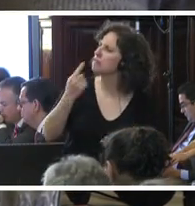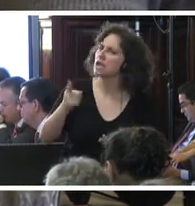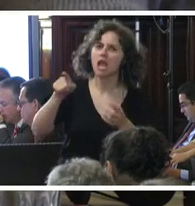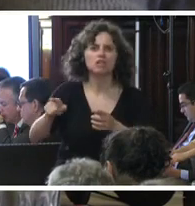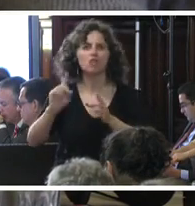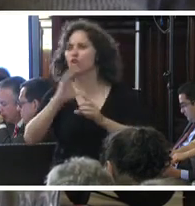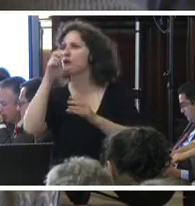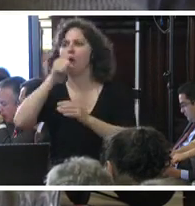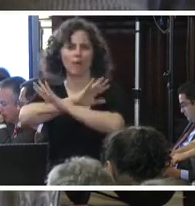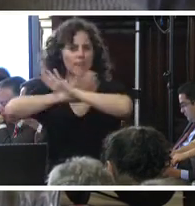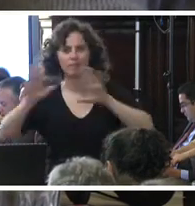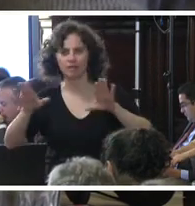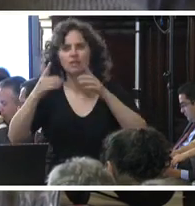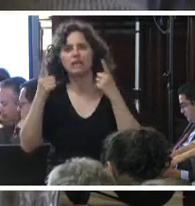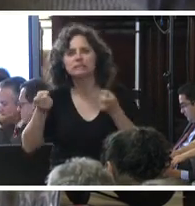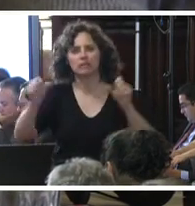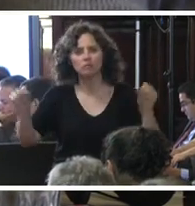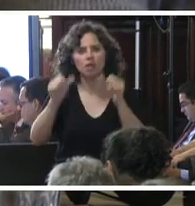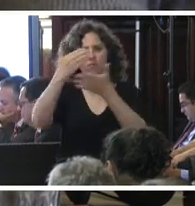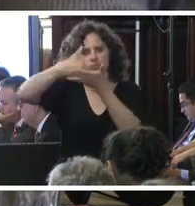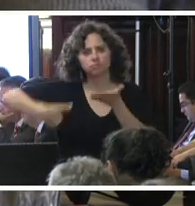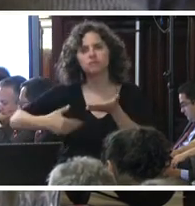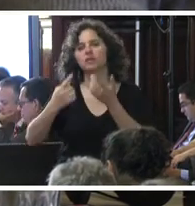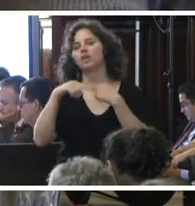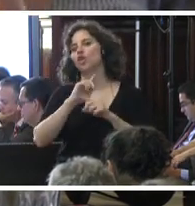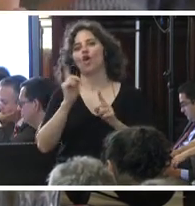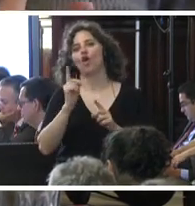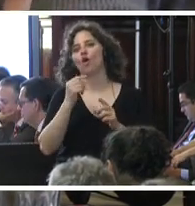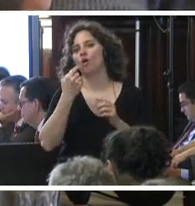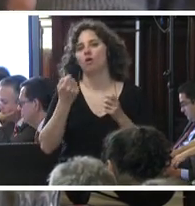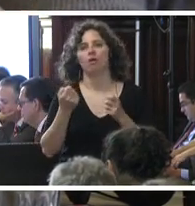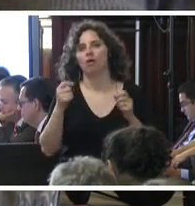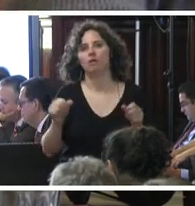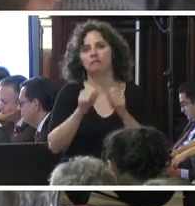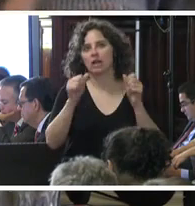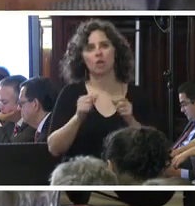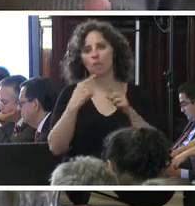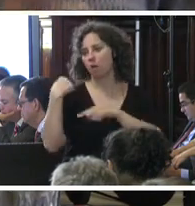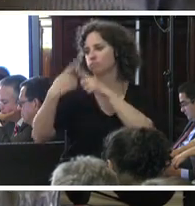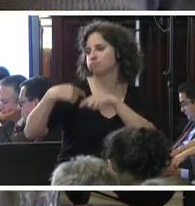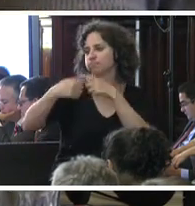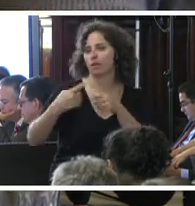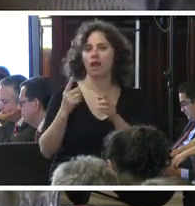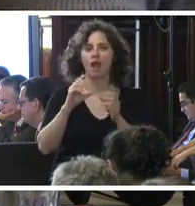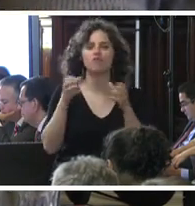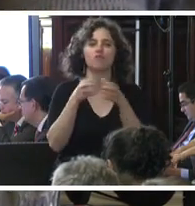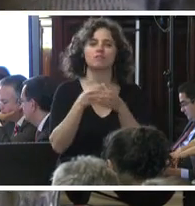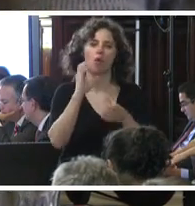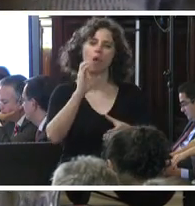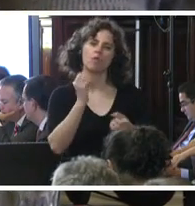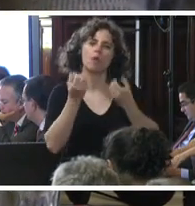es tolerable y que hay que actuar, en vez de tratar de legitimizar la actuación de las fuerzas Coahuila?